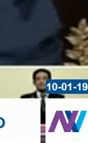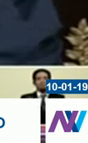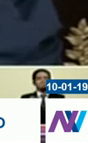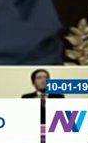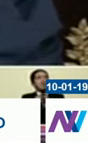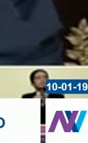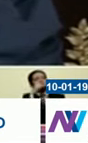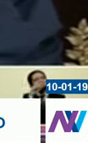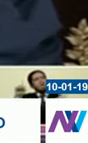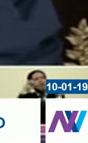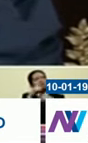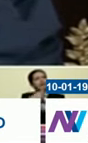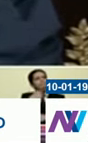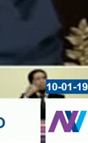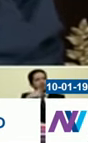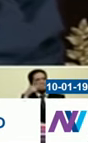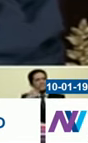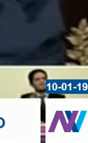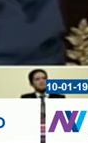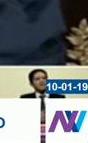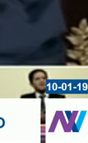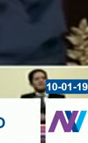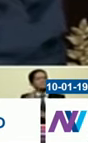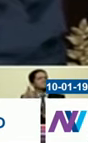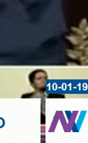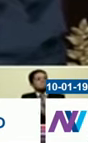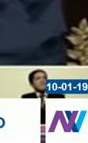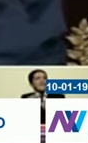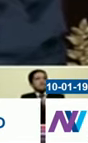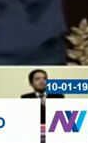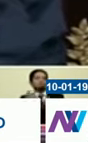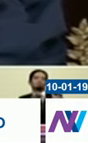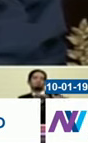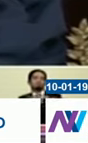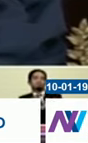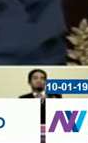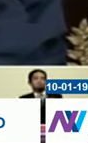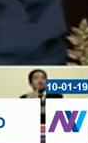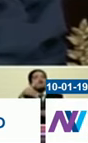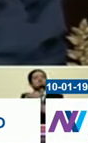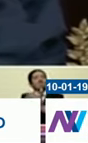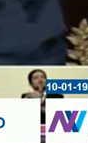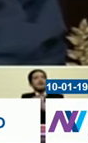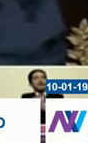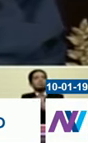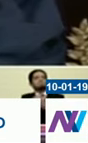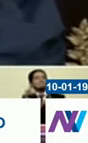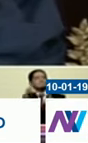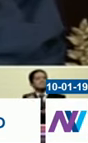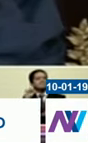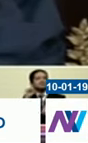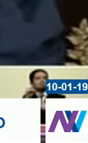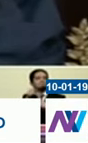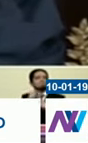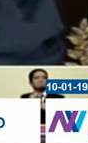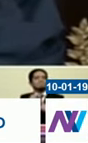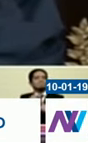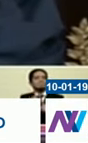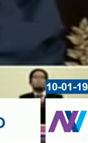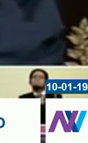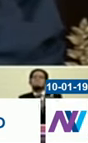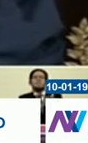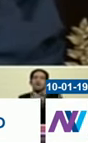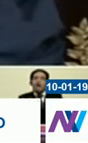política, hizo uso de las herramientas del voto para definir su destino, priorizando la actividad